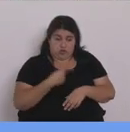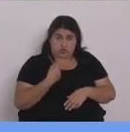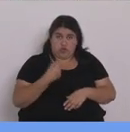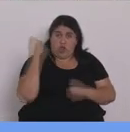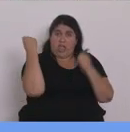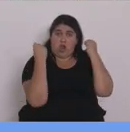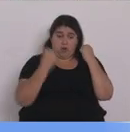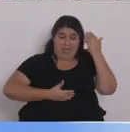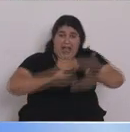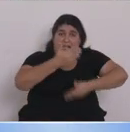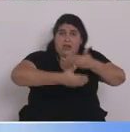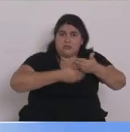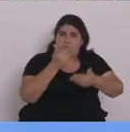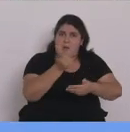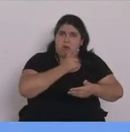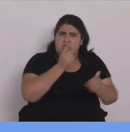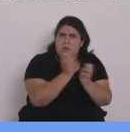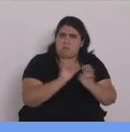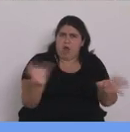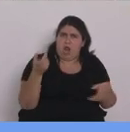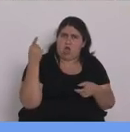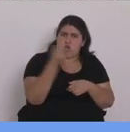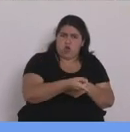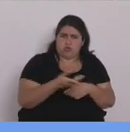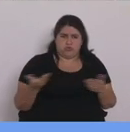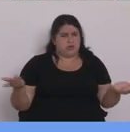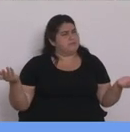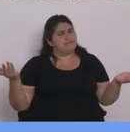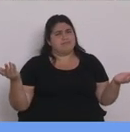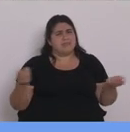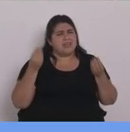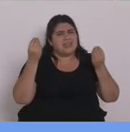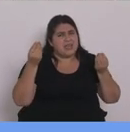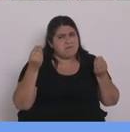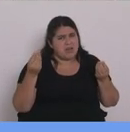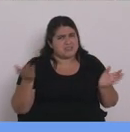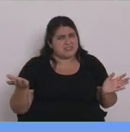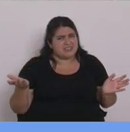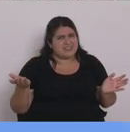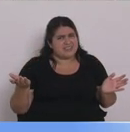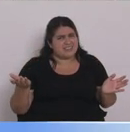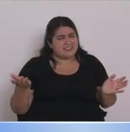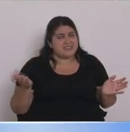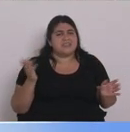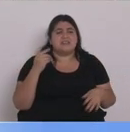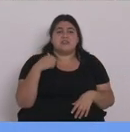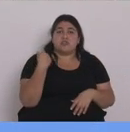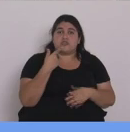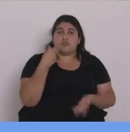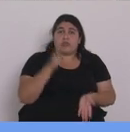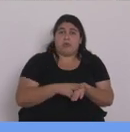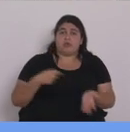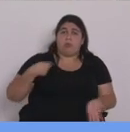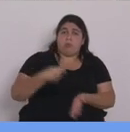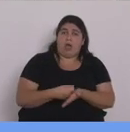fuera un pecado. Creció económicamente, parece que fuera un pecado. ¿Qué pecado está cometiendo el señor ese? Pagando impuestos,